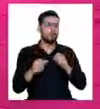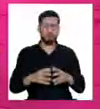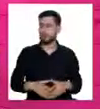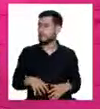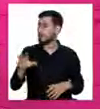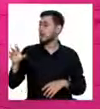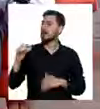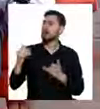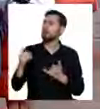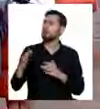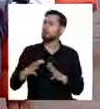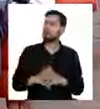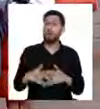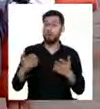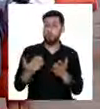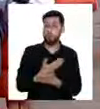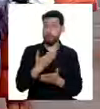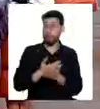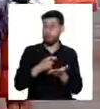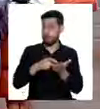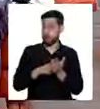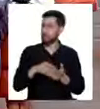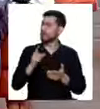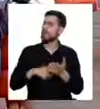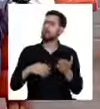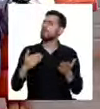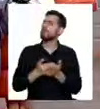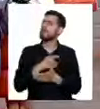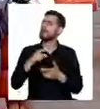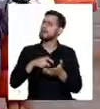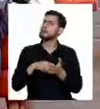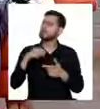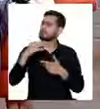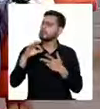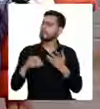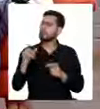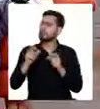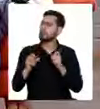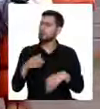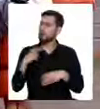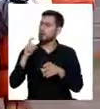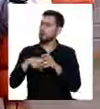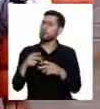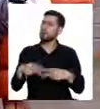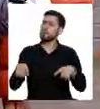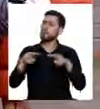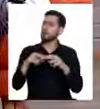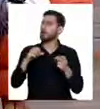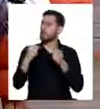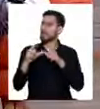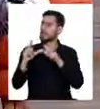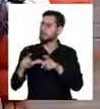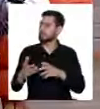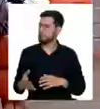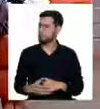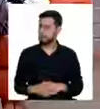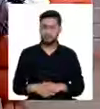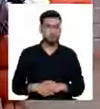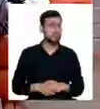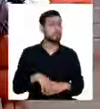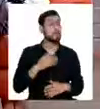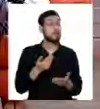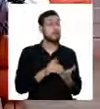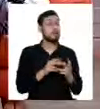Ahora, Jorge, se hablan de nuevos requisitos. ¿Cuáles son los requisitos que necesita una persona para la revalidación de su licencia de conducir?